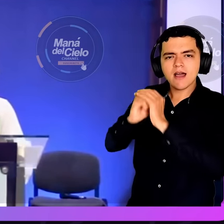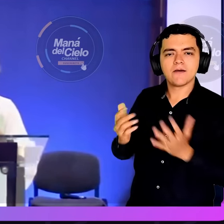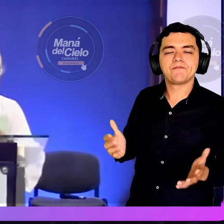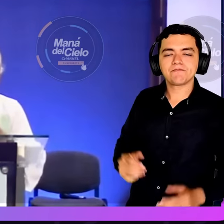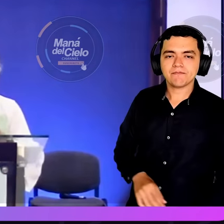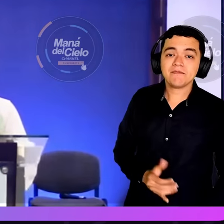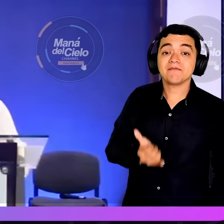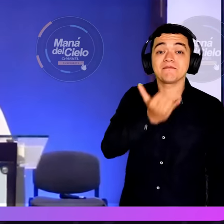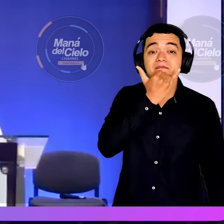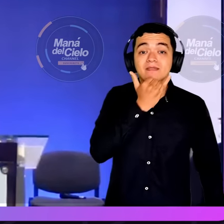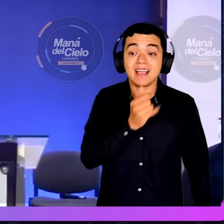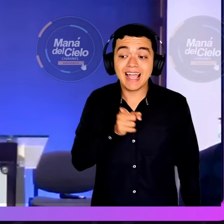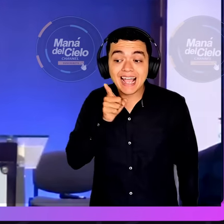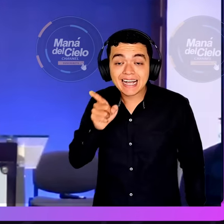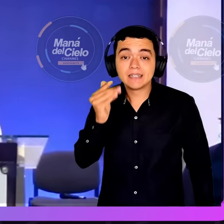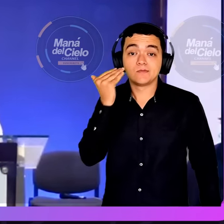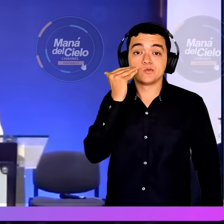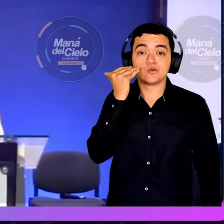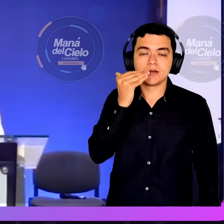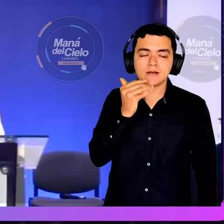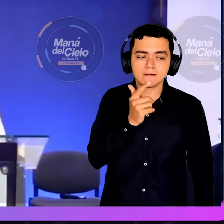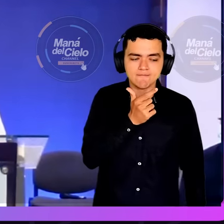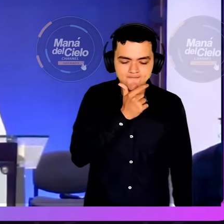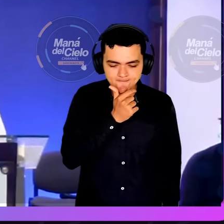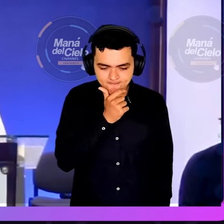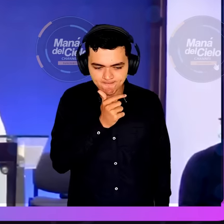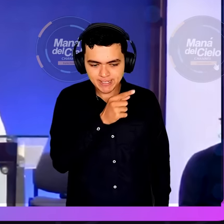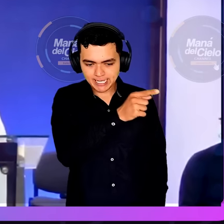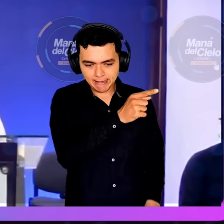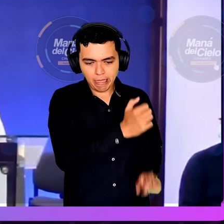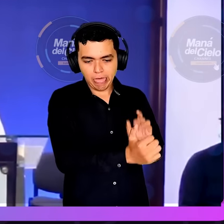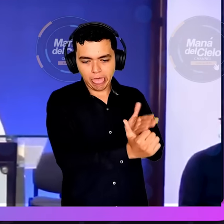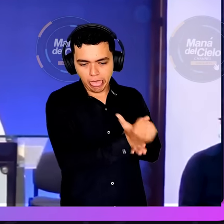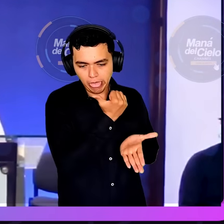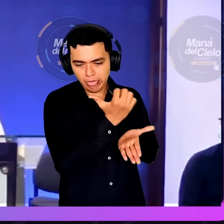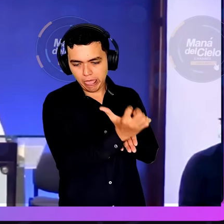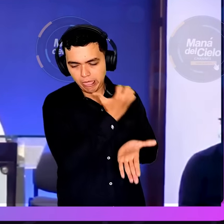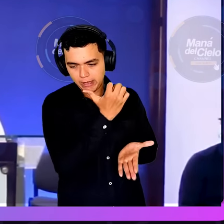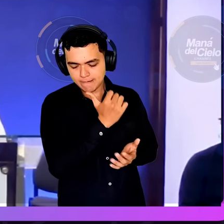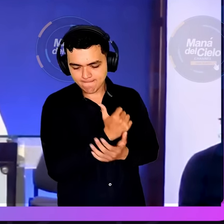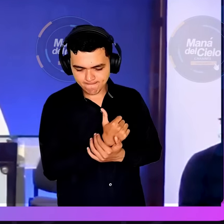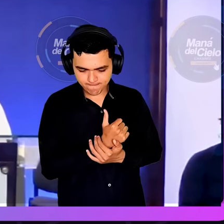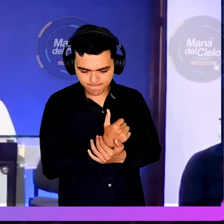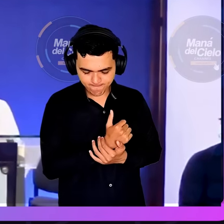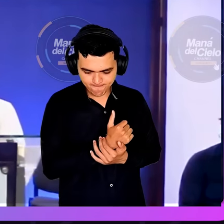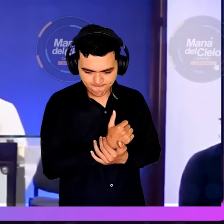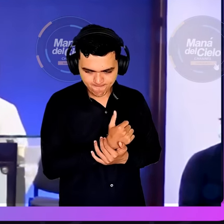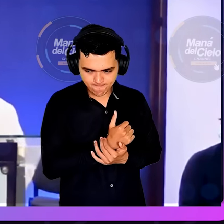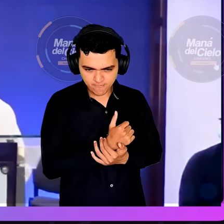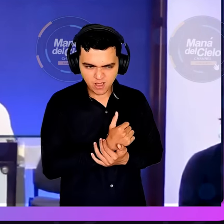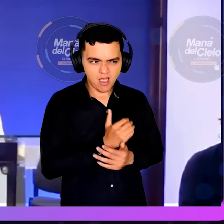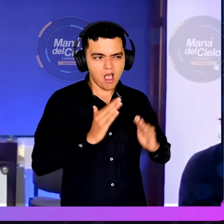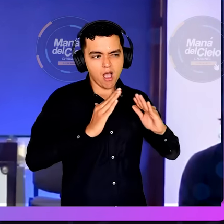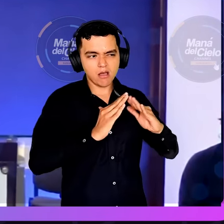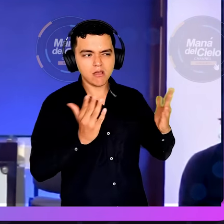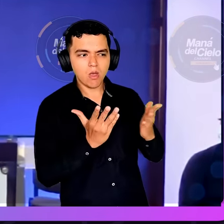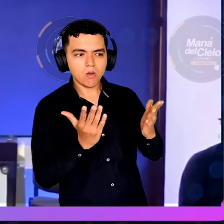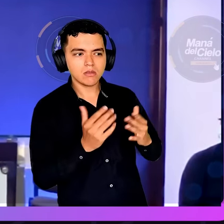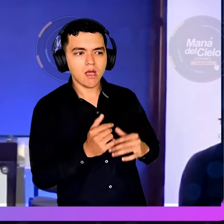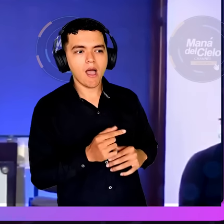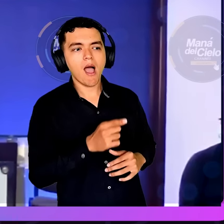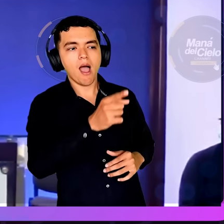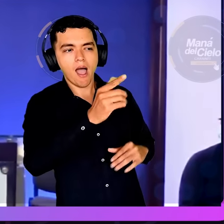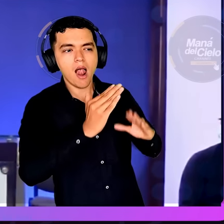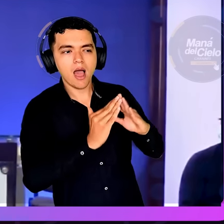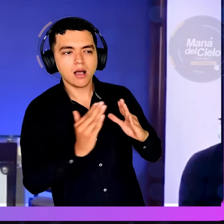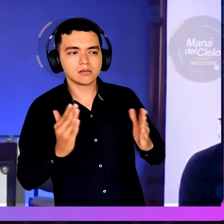hasta que lo logre. Bendito sea el Señor, porque el Señor también prueba nuestra paciencia y nuestra fe. ¿Sabe qué se hizo esta viuda? Me gustó muchísimo un comentario que